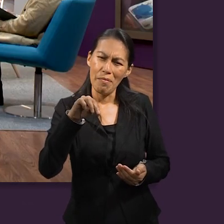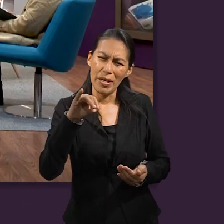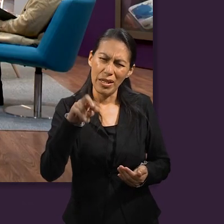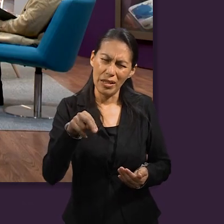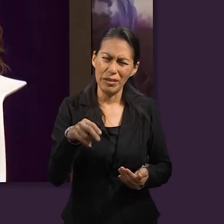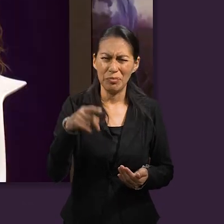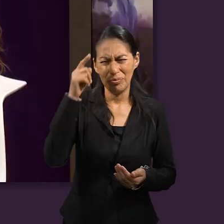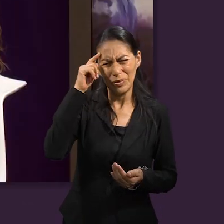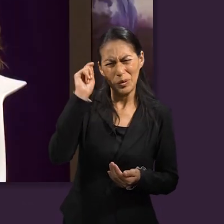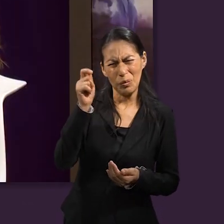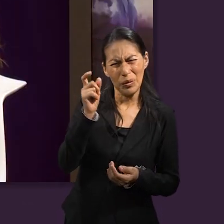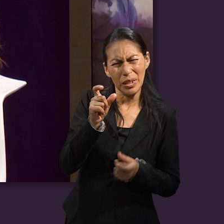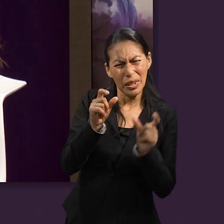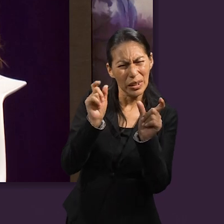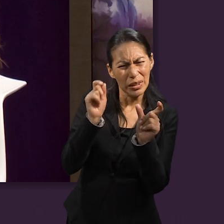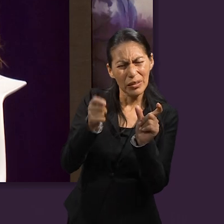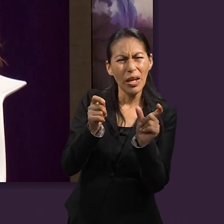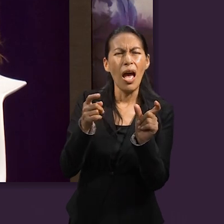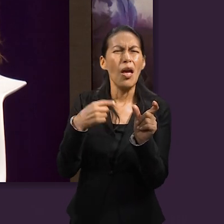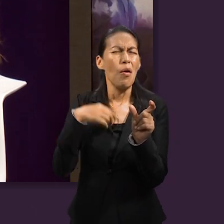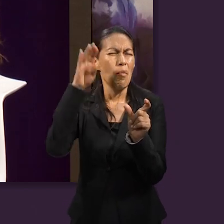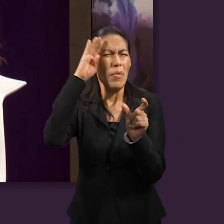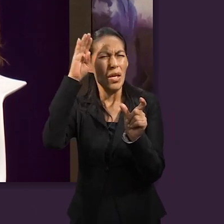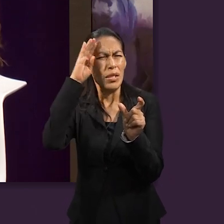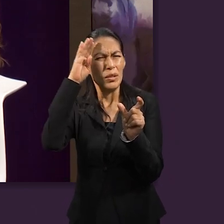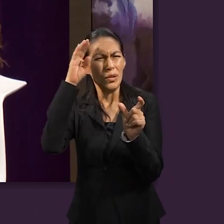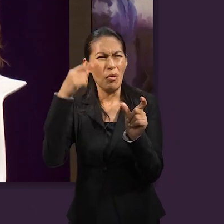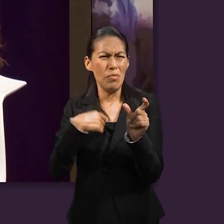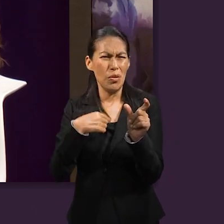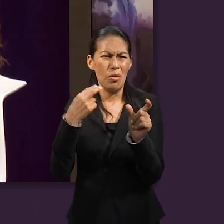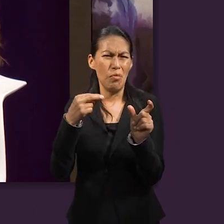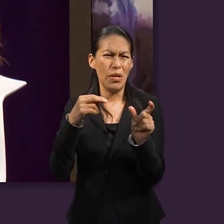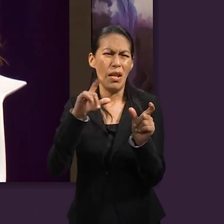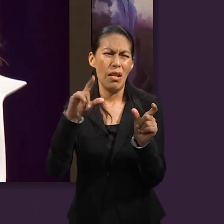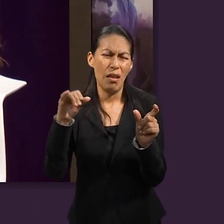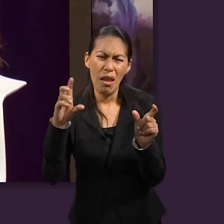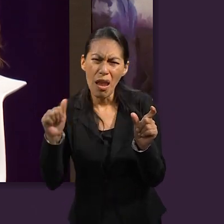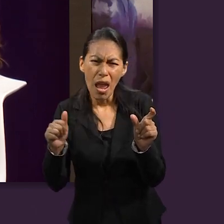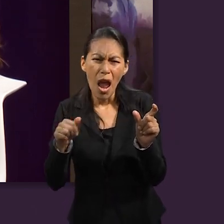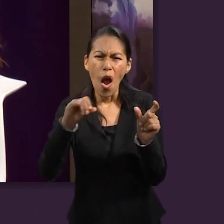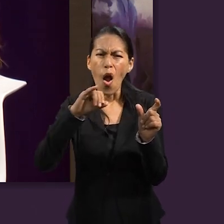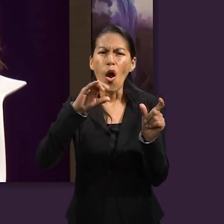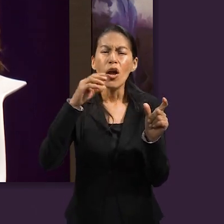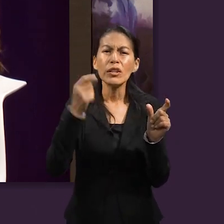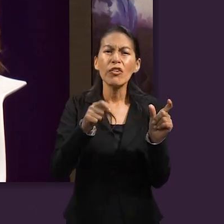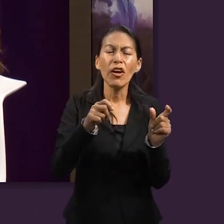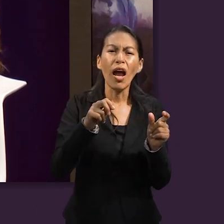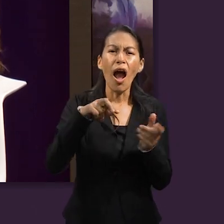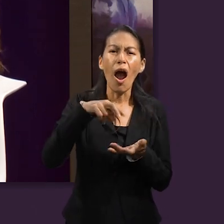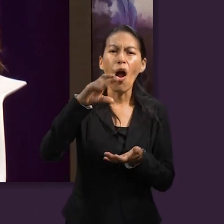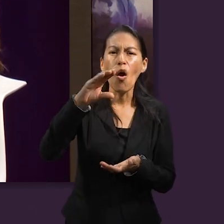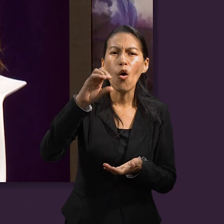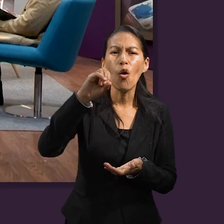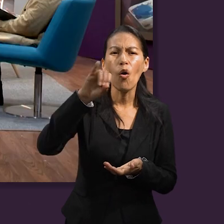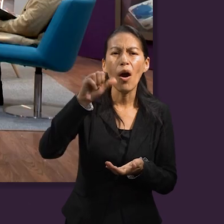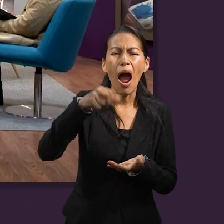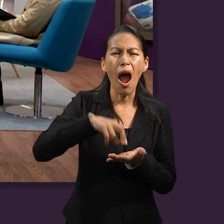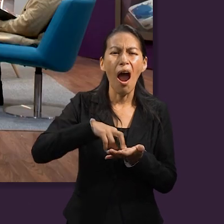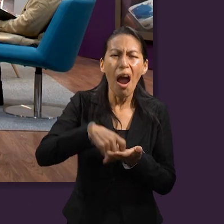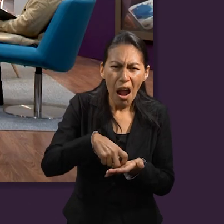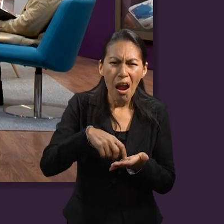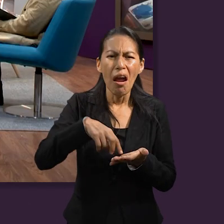ese significa coja no entonces mi vagina hombre qué significado hubiese tenido en ese momento en esa etapa de la historia